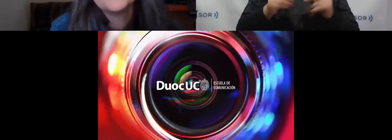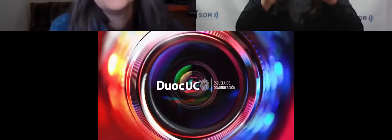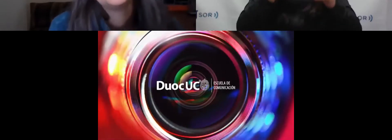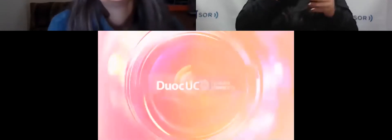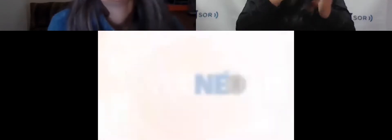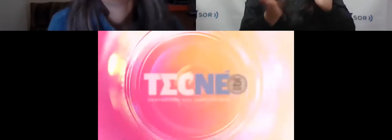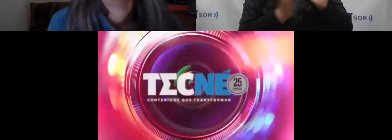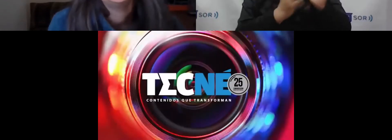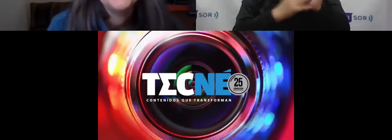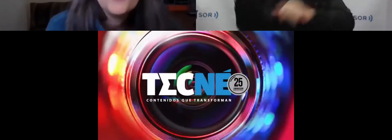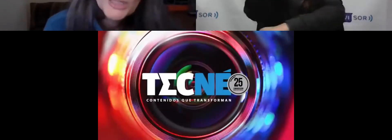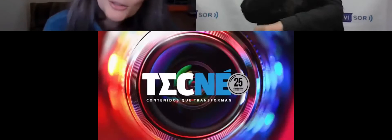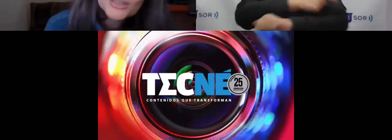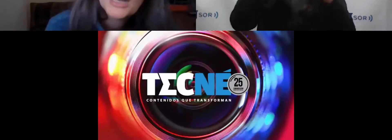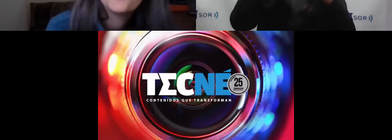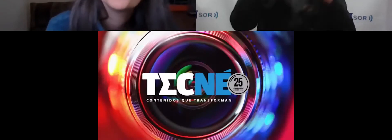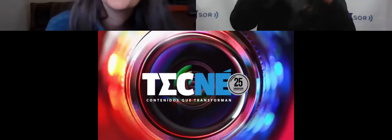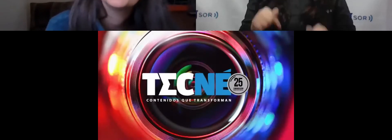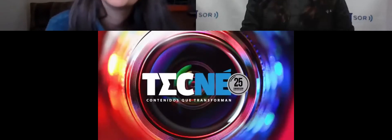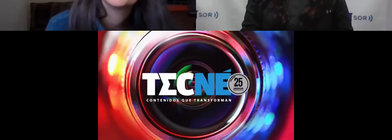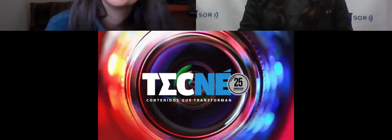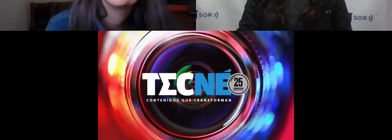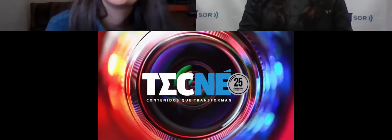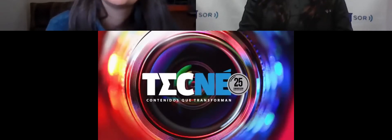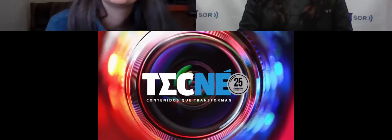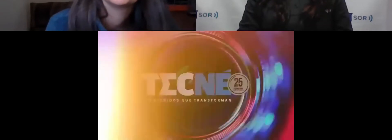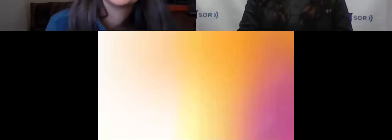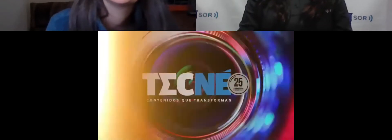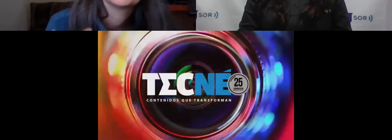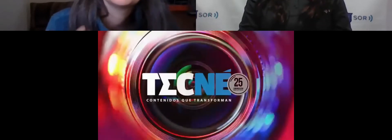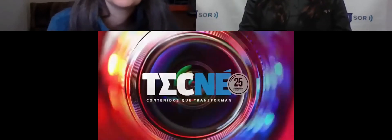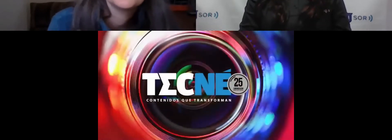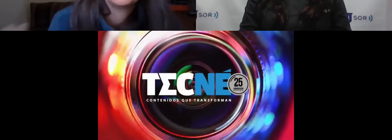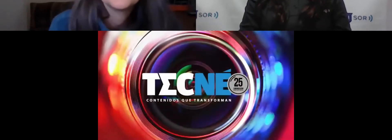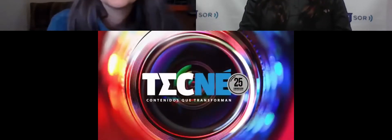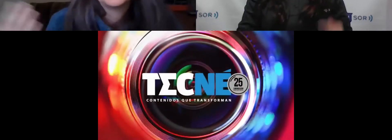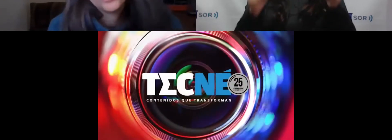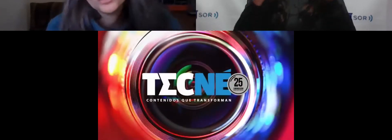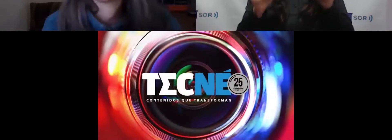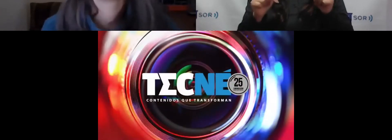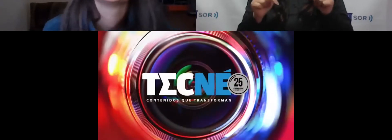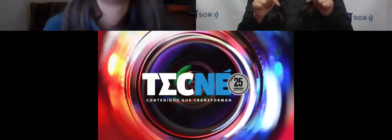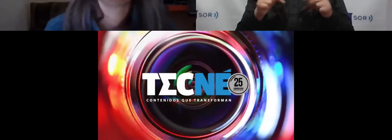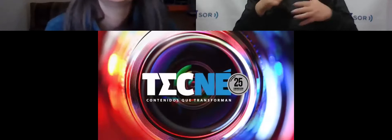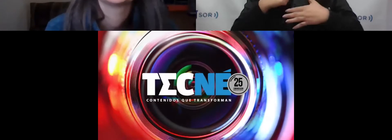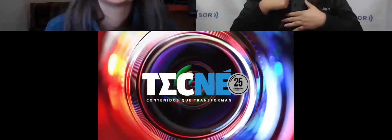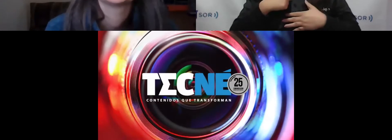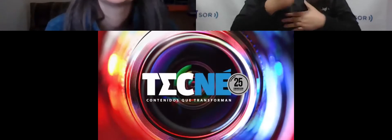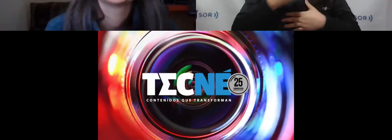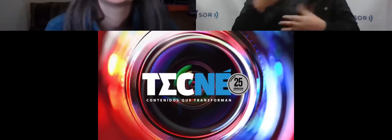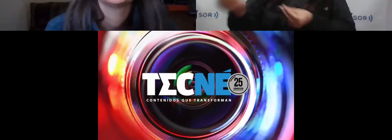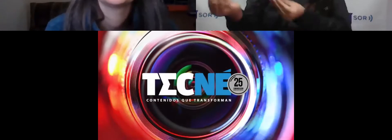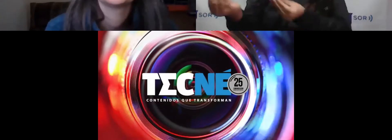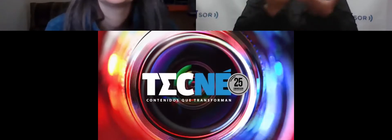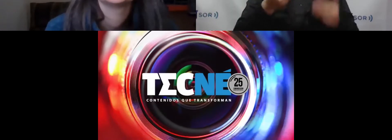hoy y bueno ahora las huellas las ingles y los los voy a invitar a ver